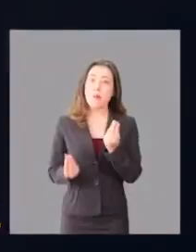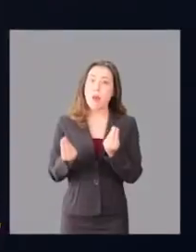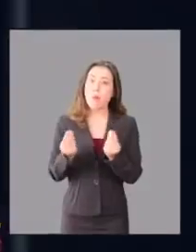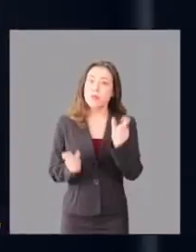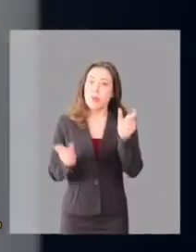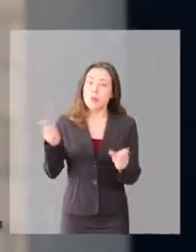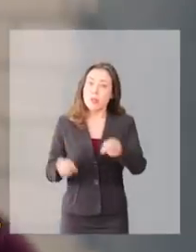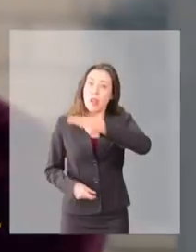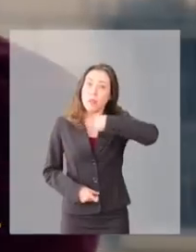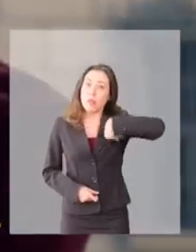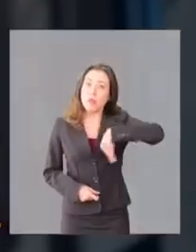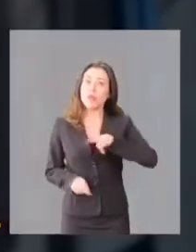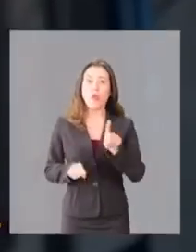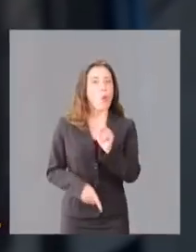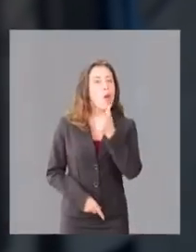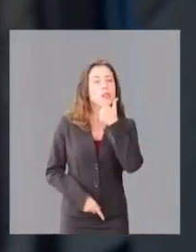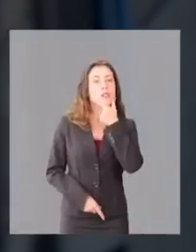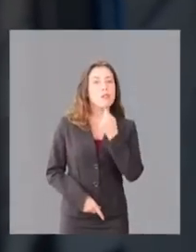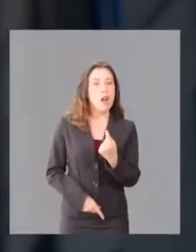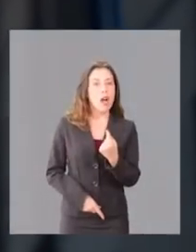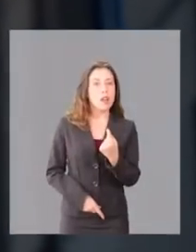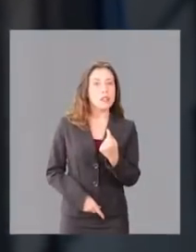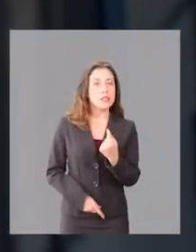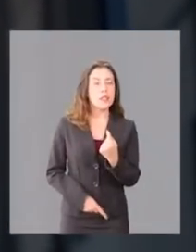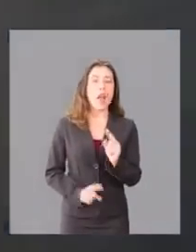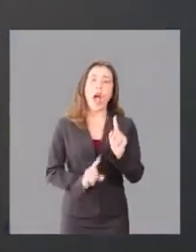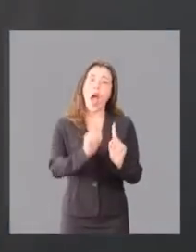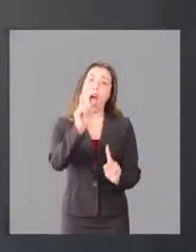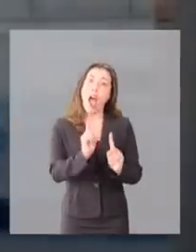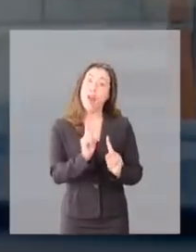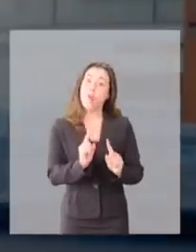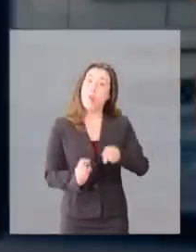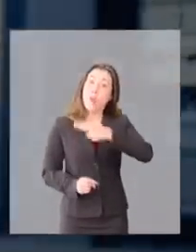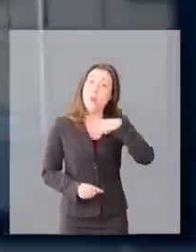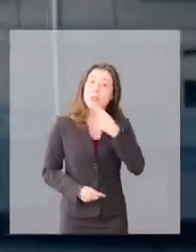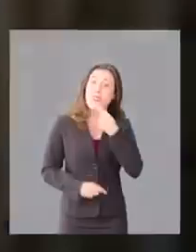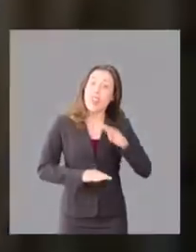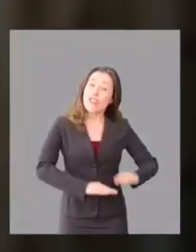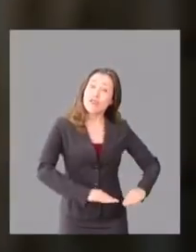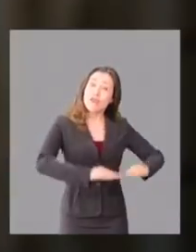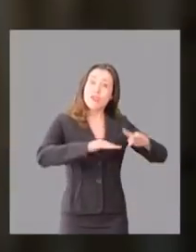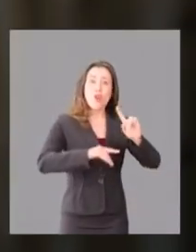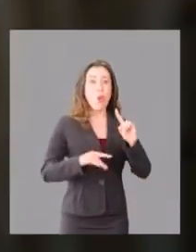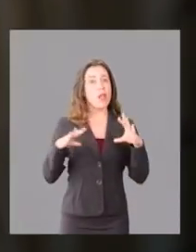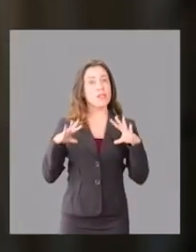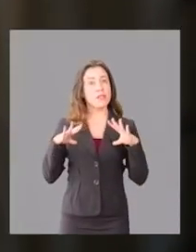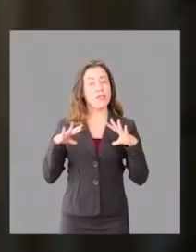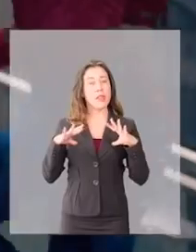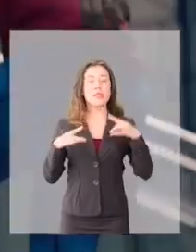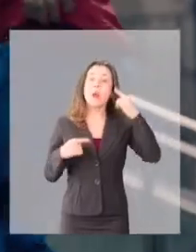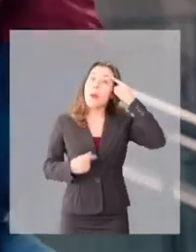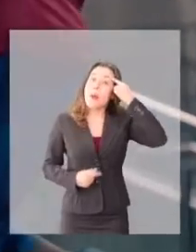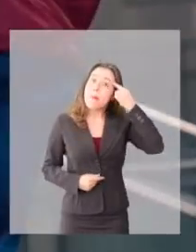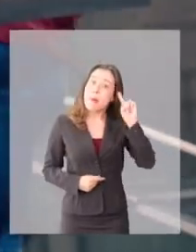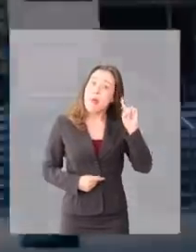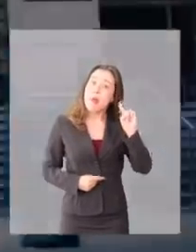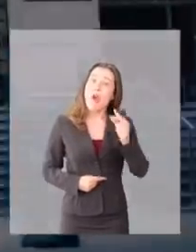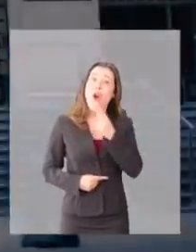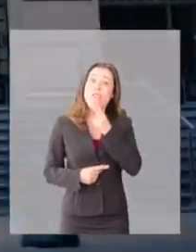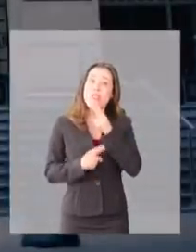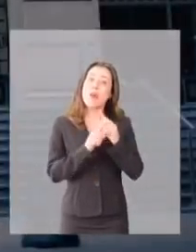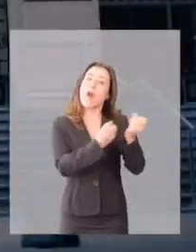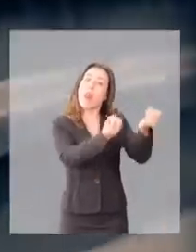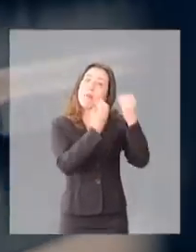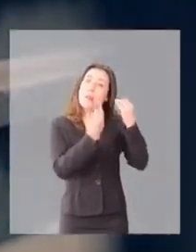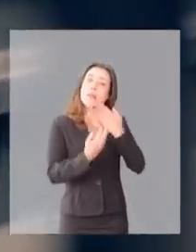La vida para muchos de nosotros no ha sido fácil. Algunos no hemos tenido una infancia feliz. Sin embargo,